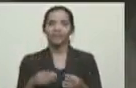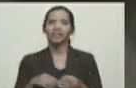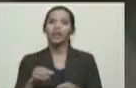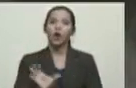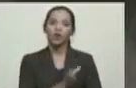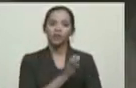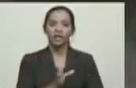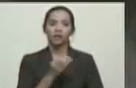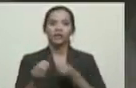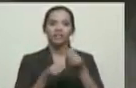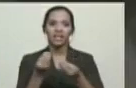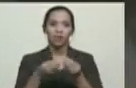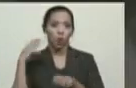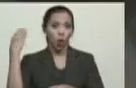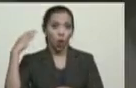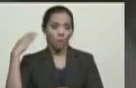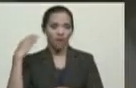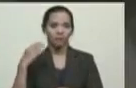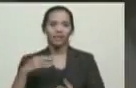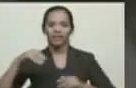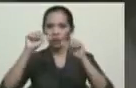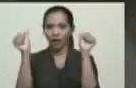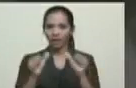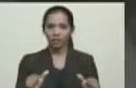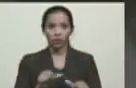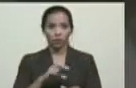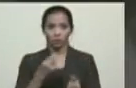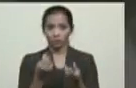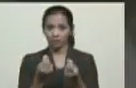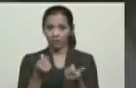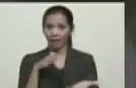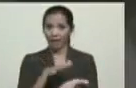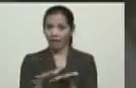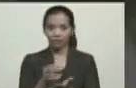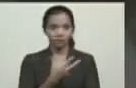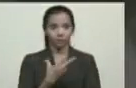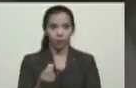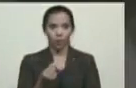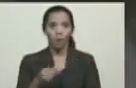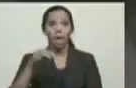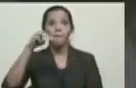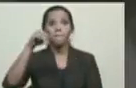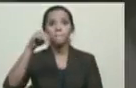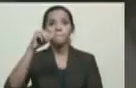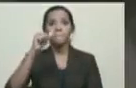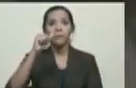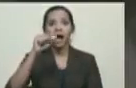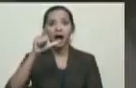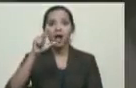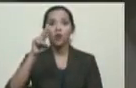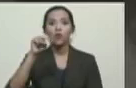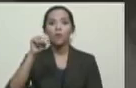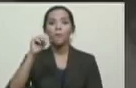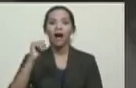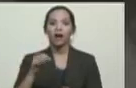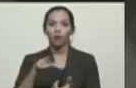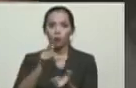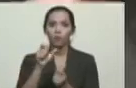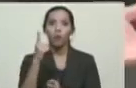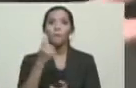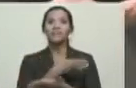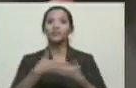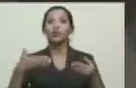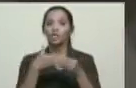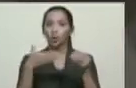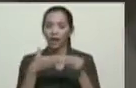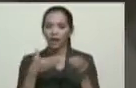en Cúcuta, es que estos artistas no fueron de gratis. Muchos como Maluma cobraron hasta $1 millón por presentarse en Cúcuta, otros